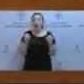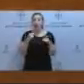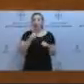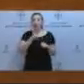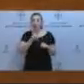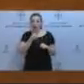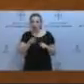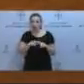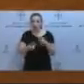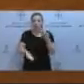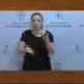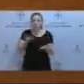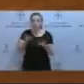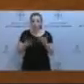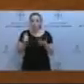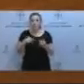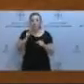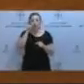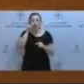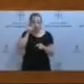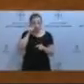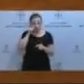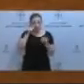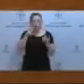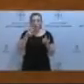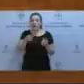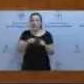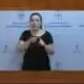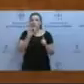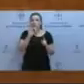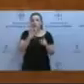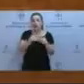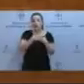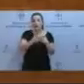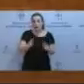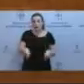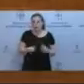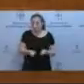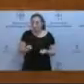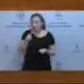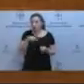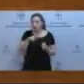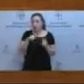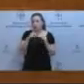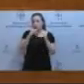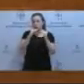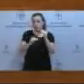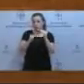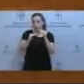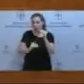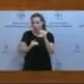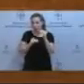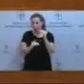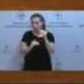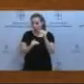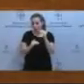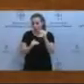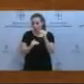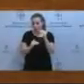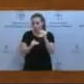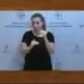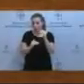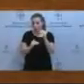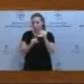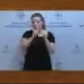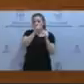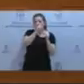valor turística. No hablo de otra cosa, esto es lo que llamamos la puesta en valor turística. De parques naturales, bajamos puestos. Seguimos en la parte de abajo, estamos a